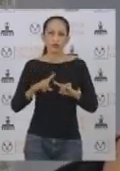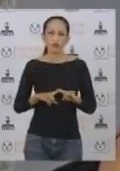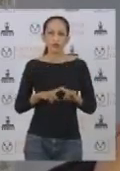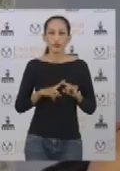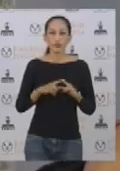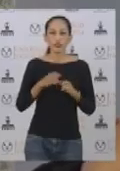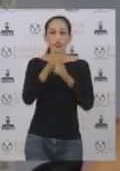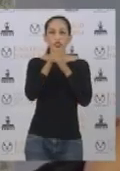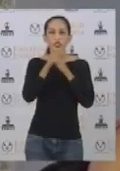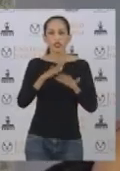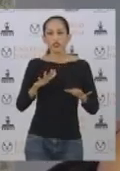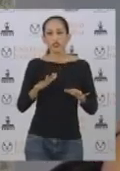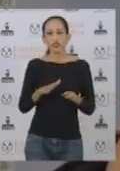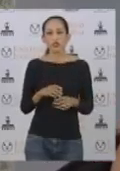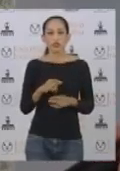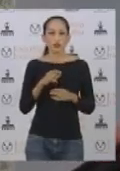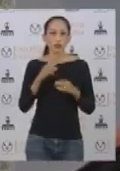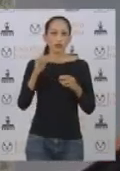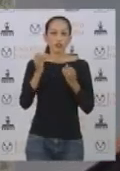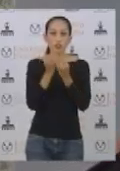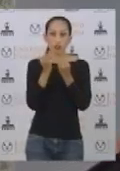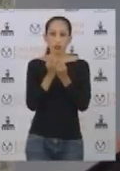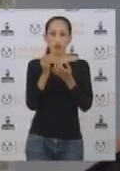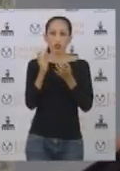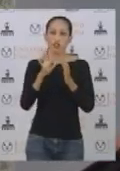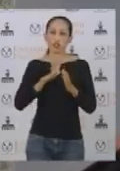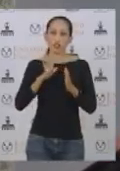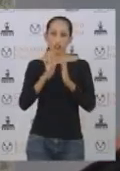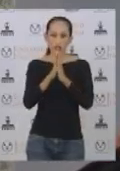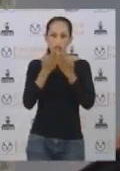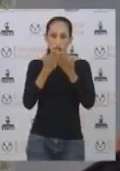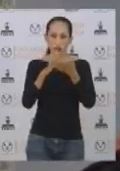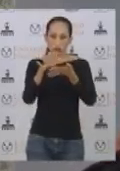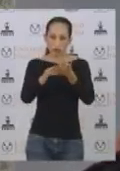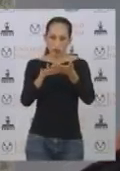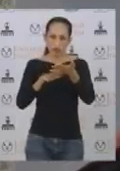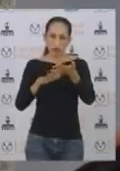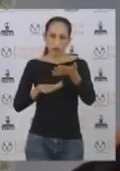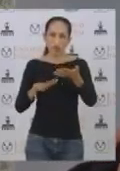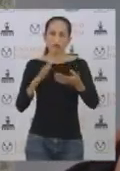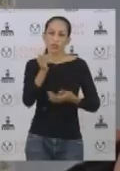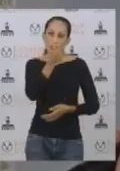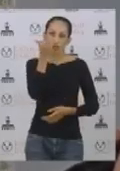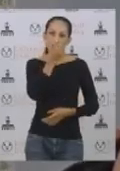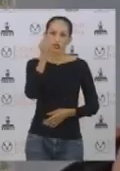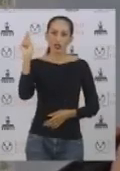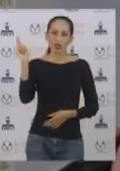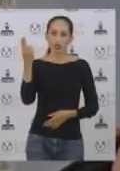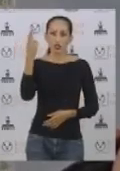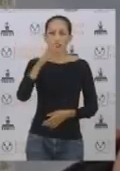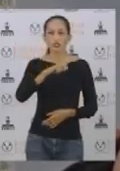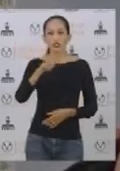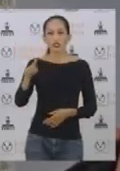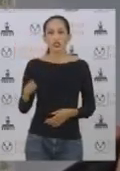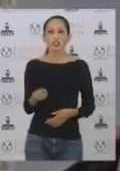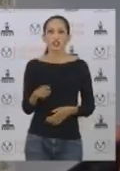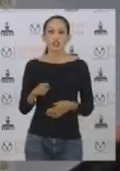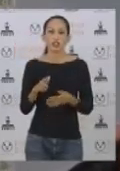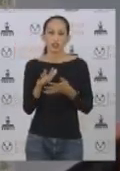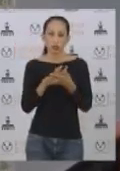Dirección de Difusión Cultural, y la lectura va a estar a cargo de estudiantes universitarios del taller de animación lectora